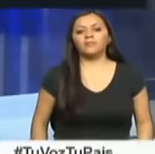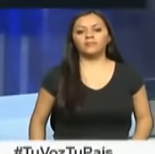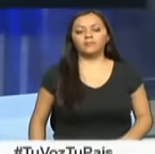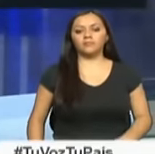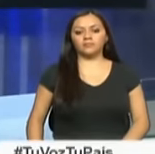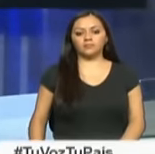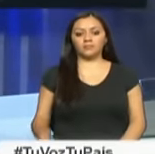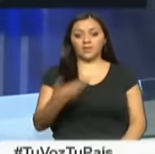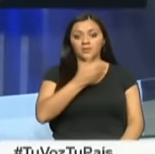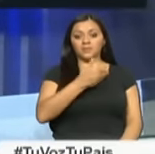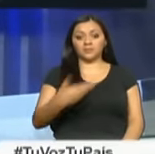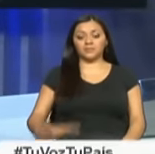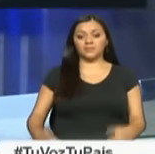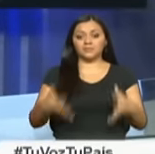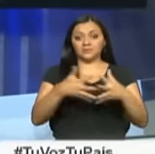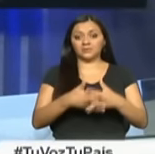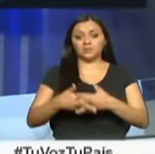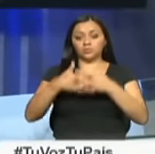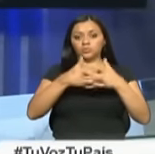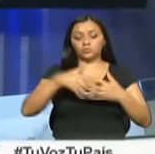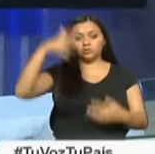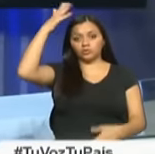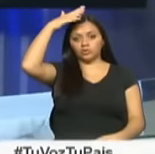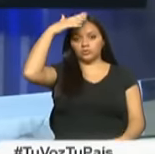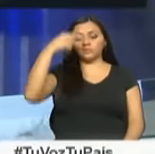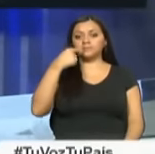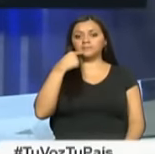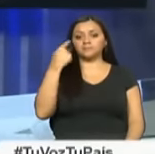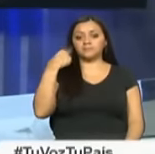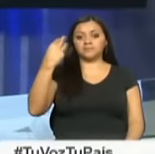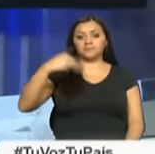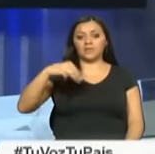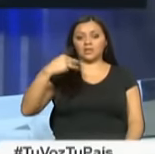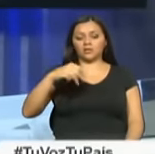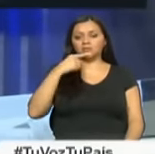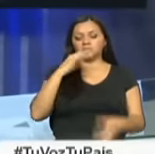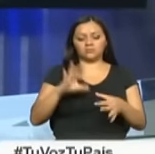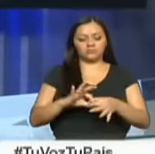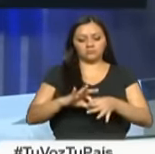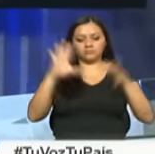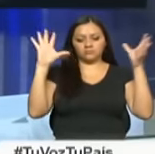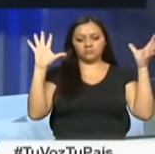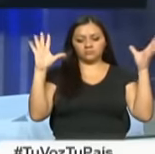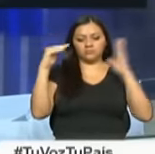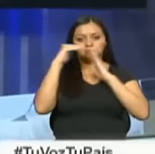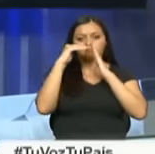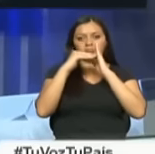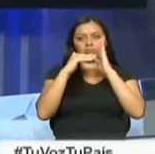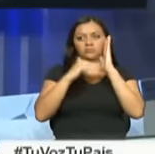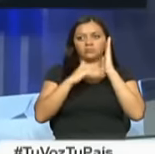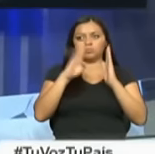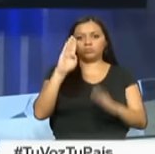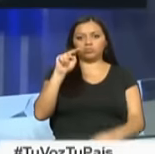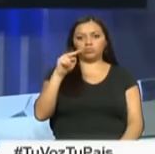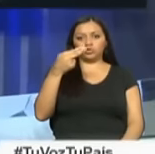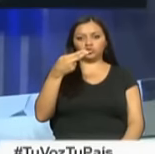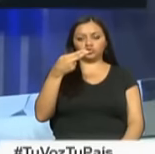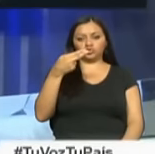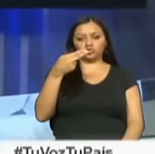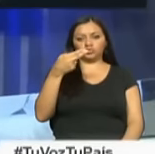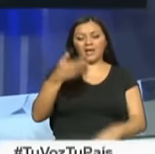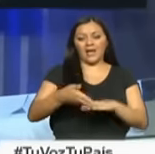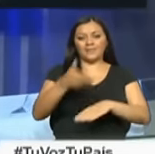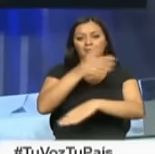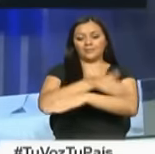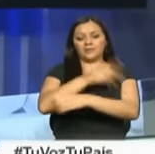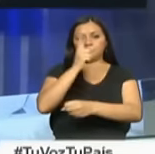El presidente estadounidense Donald Trump rompió el miércoles con la doctrina Clinton, respetada por Bush y por Obama, que contempla la creación